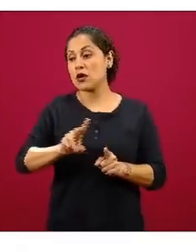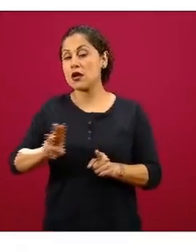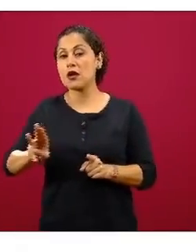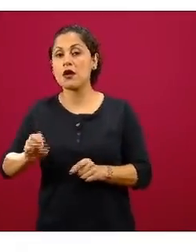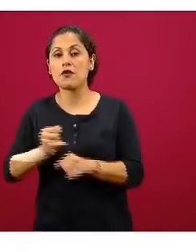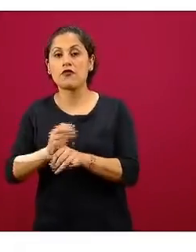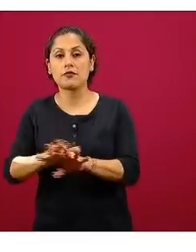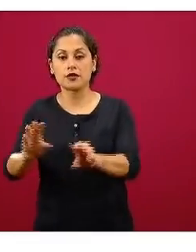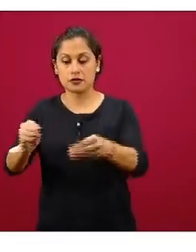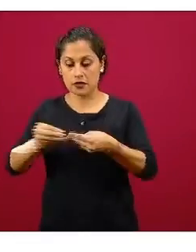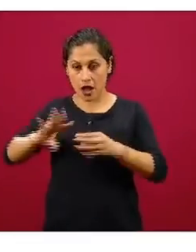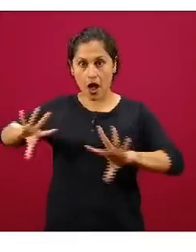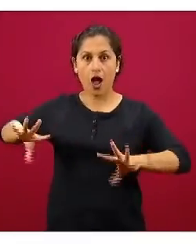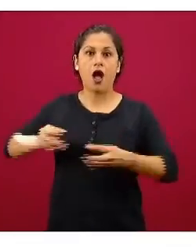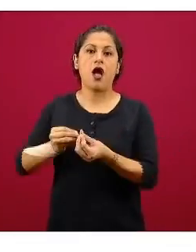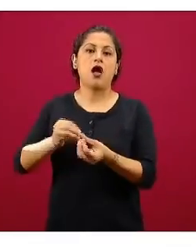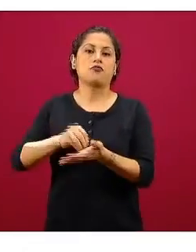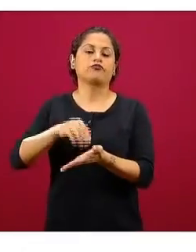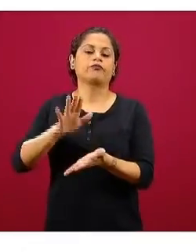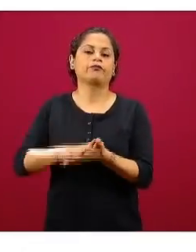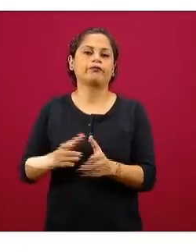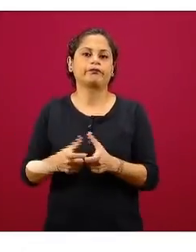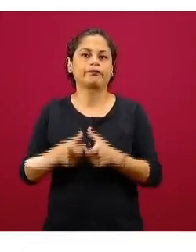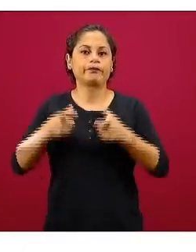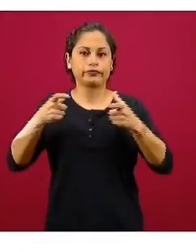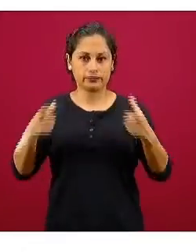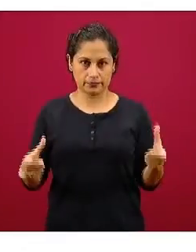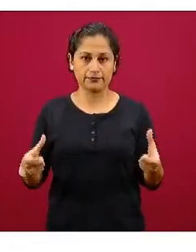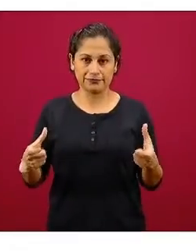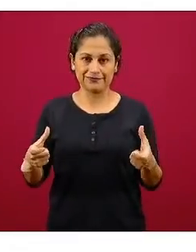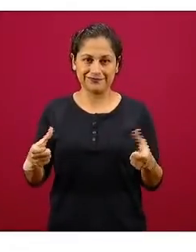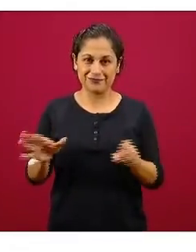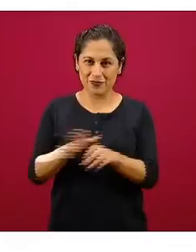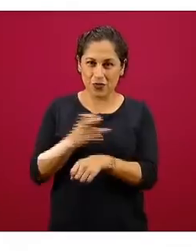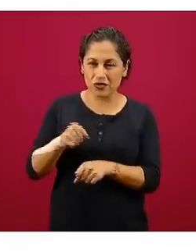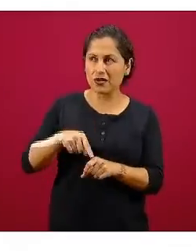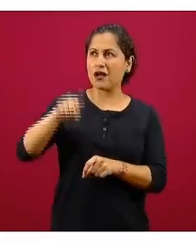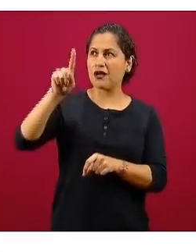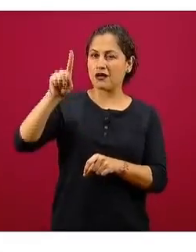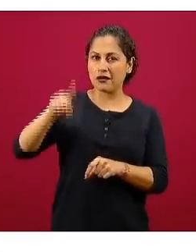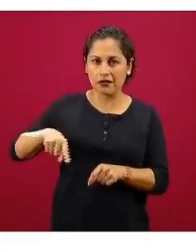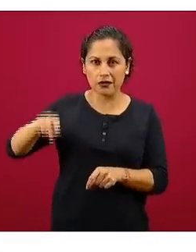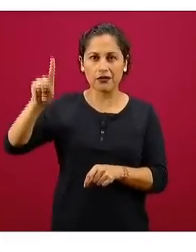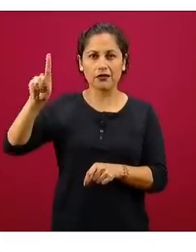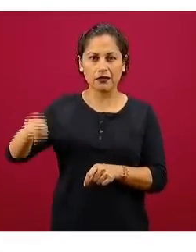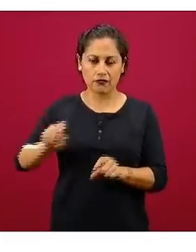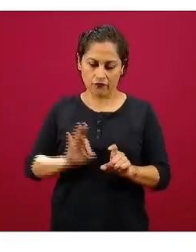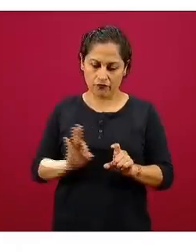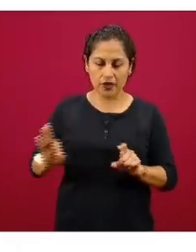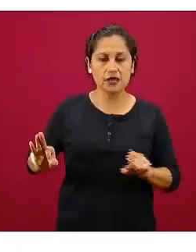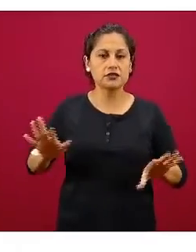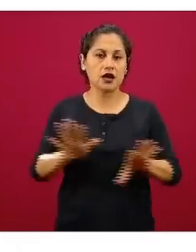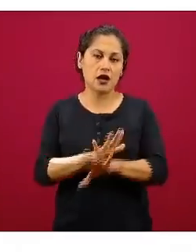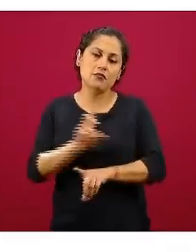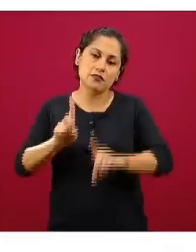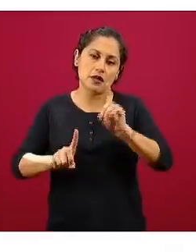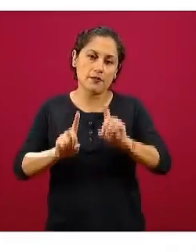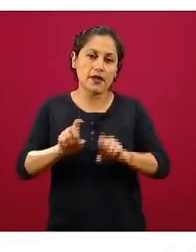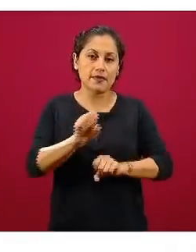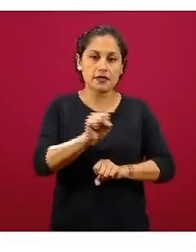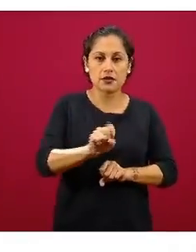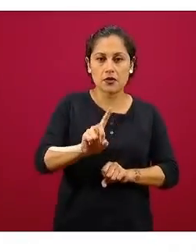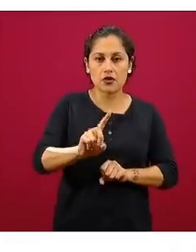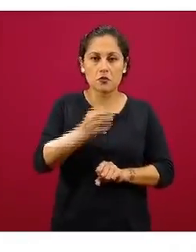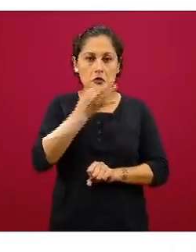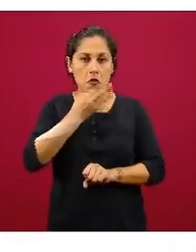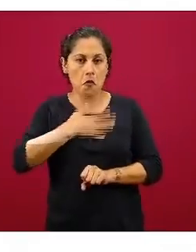entre martes y miércoles, y ahí es donde vemos los casos que correspondían haberse notificado en el fin de semana. La siguiente, verán